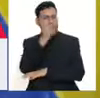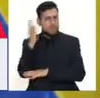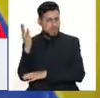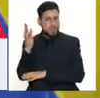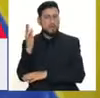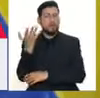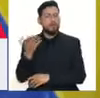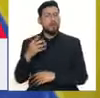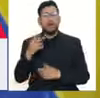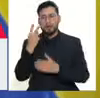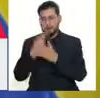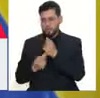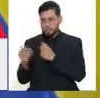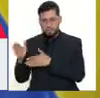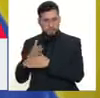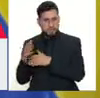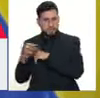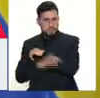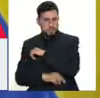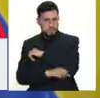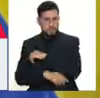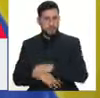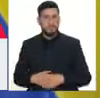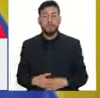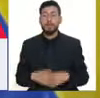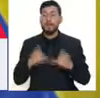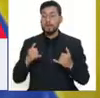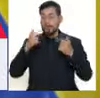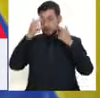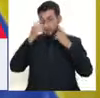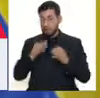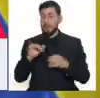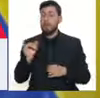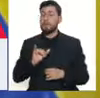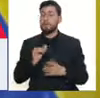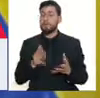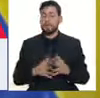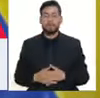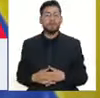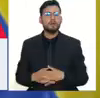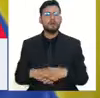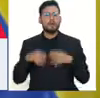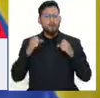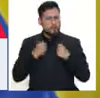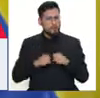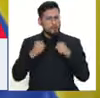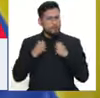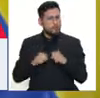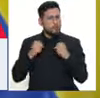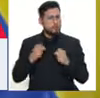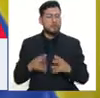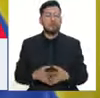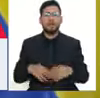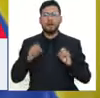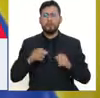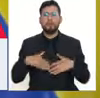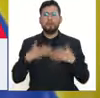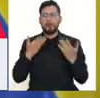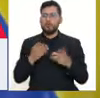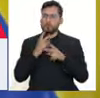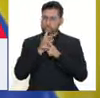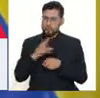ambiental en ambos países. Hemos decidido también aunar esfuerzos para asegurar